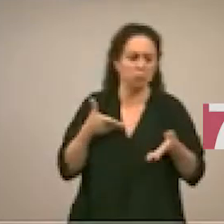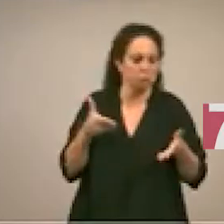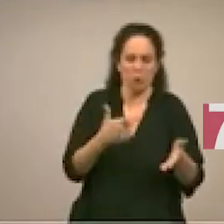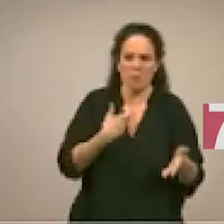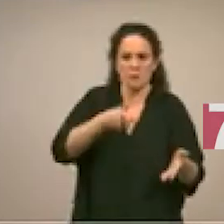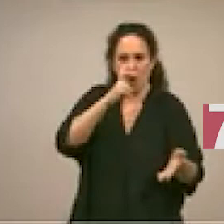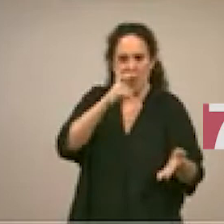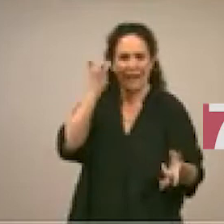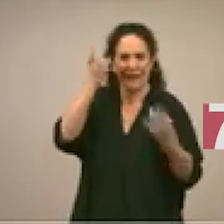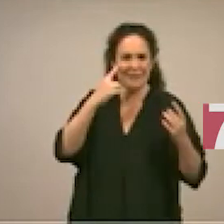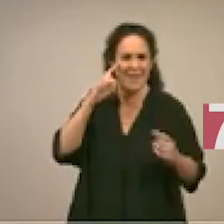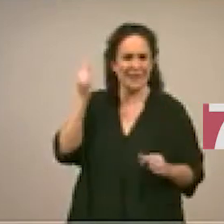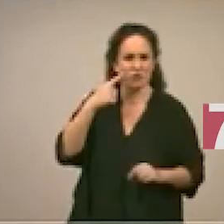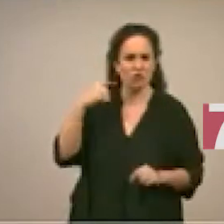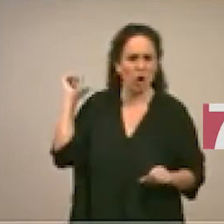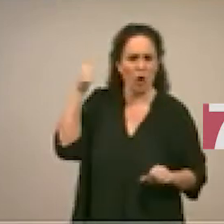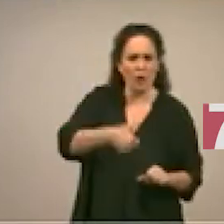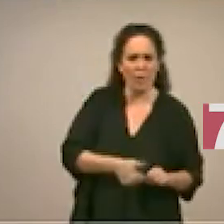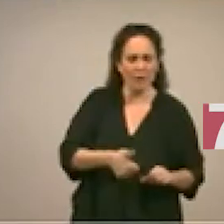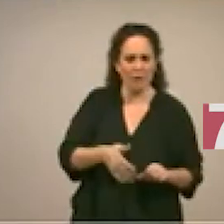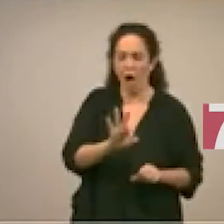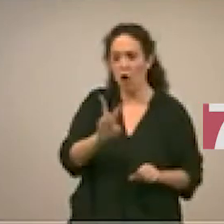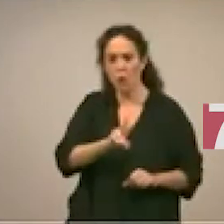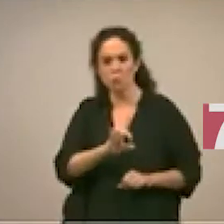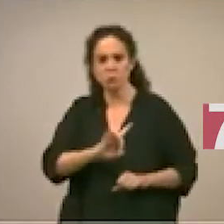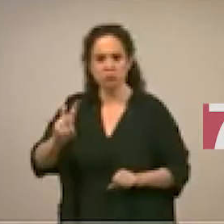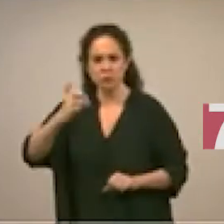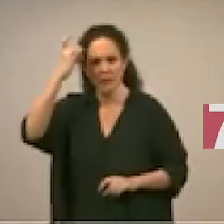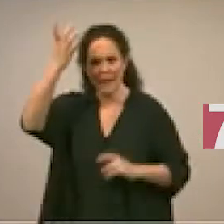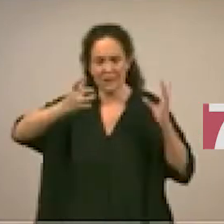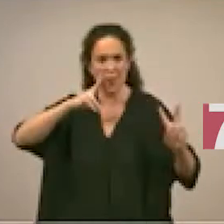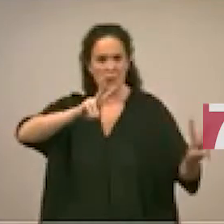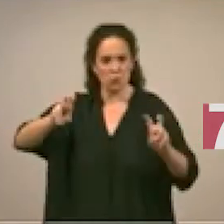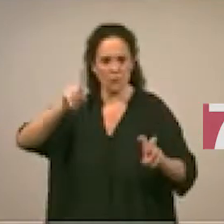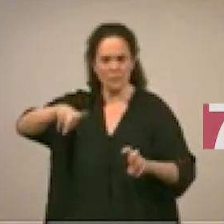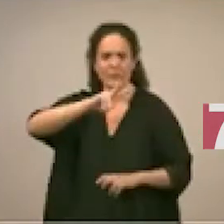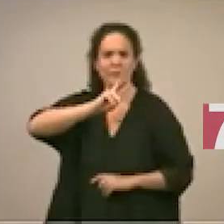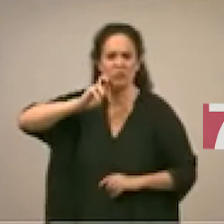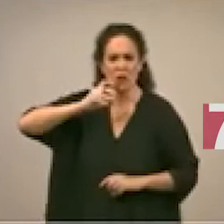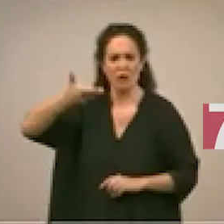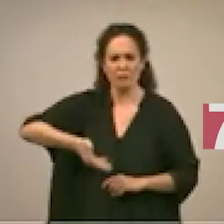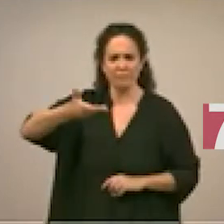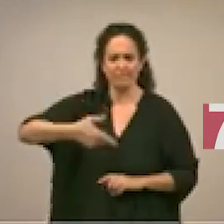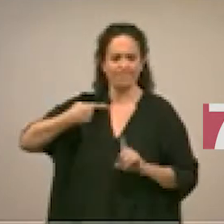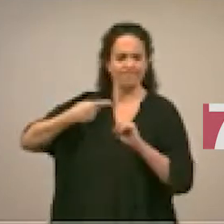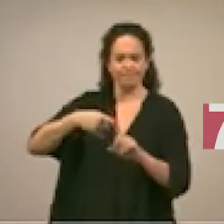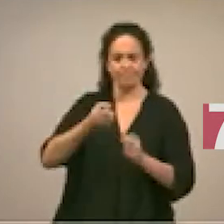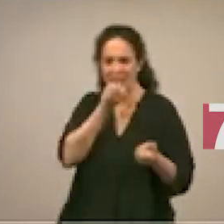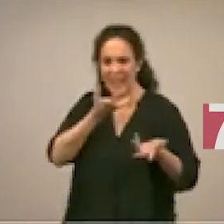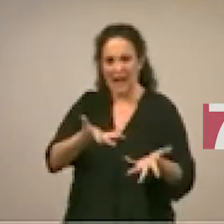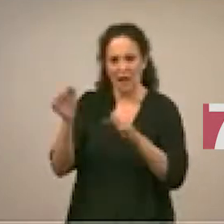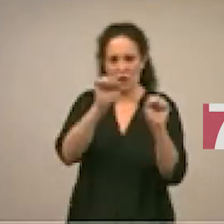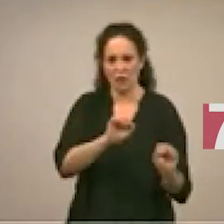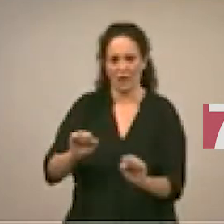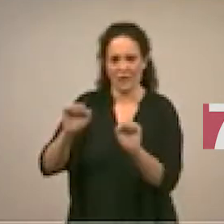podido estar actividades tradicionales como para nuevas actividades es un elemento que se ha tenido en cuenta a la hora de esta declaración